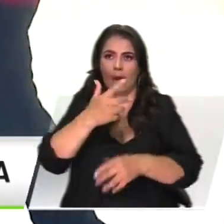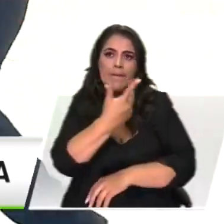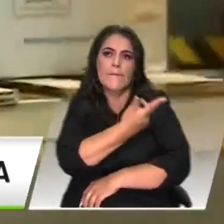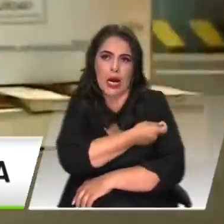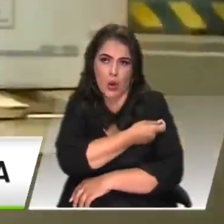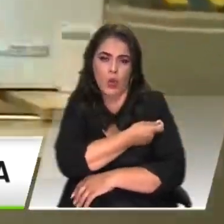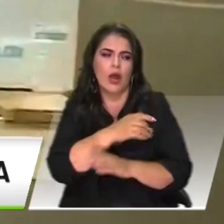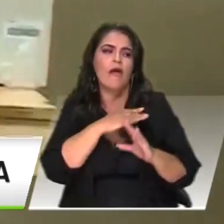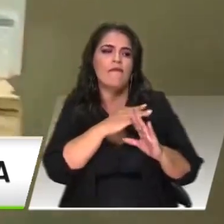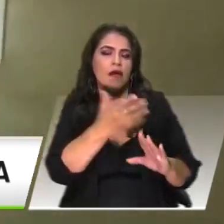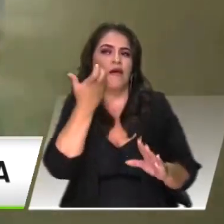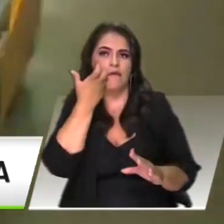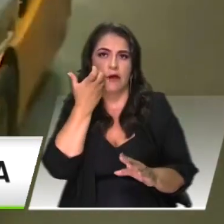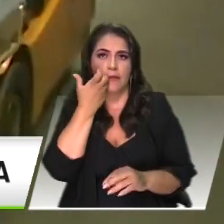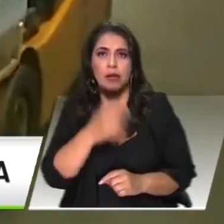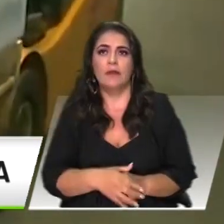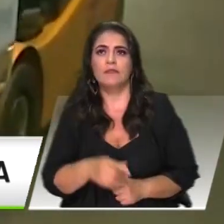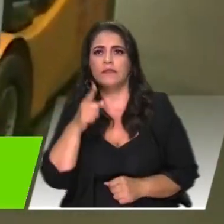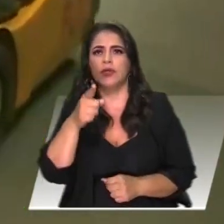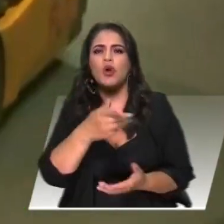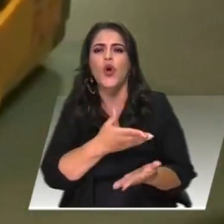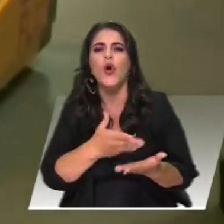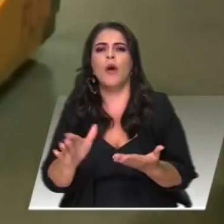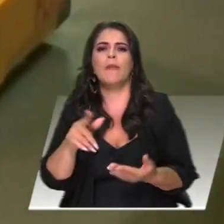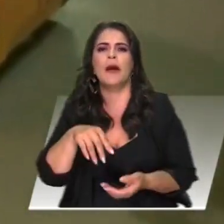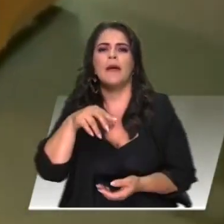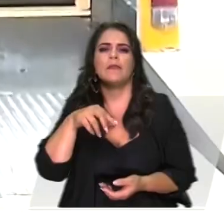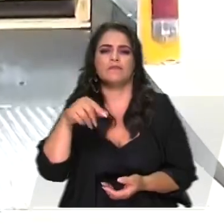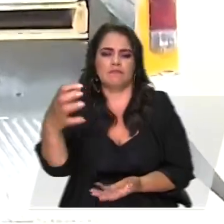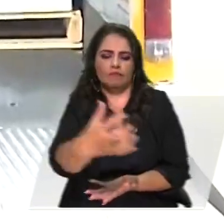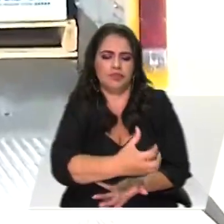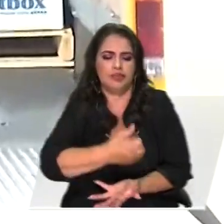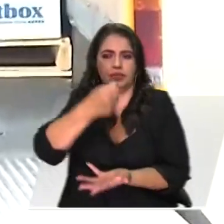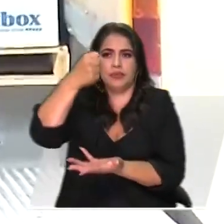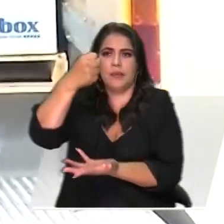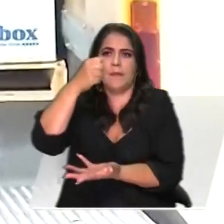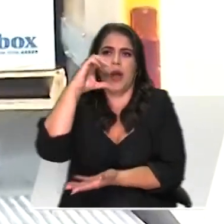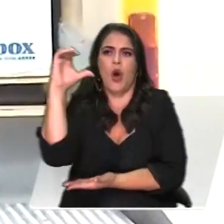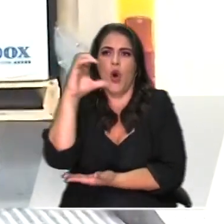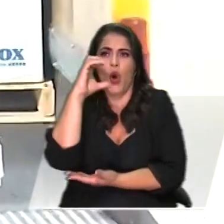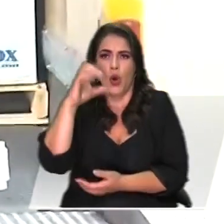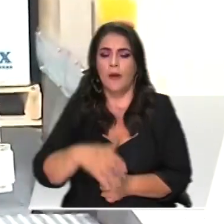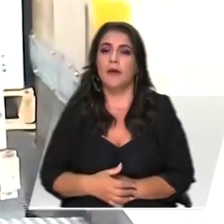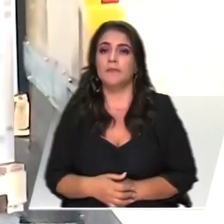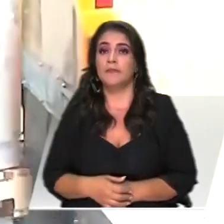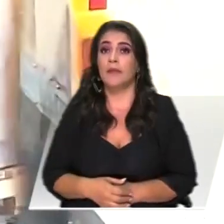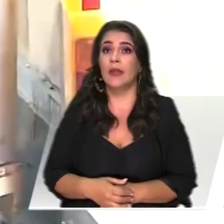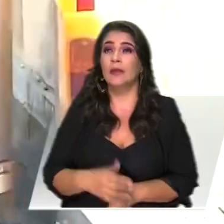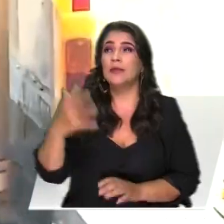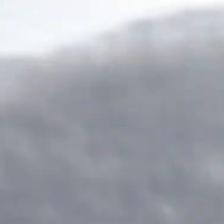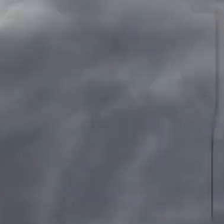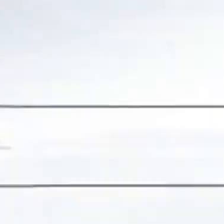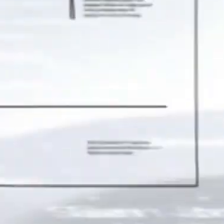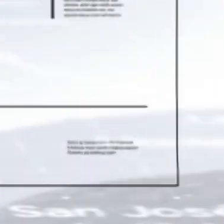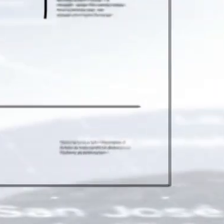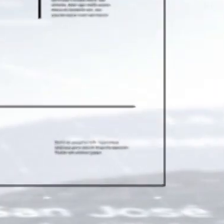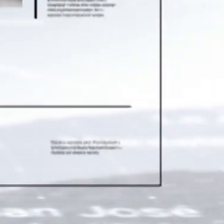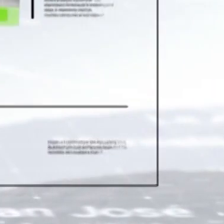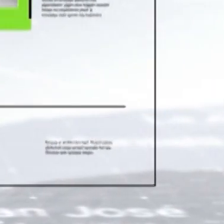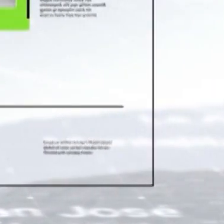estos biológicos se adquieren con recursos del presupuesto colombiano en el primer envío llegarán 5.600 dosis